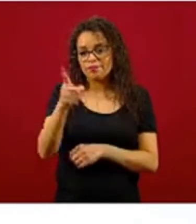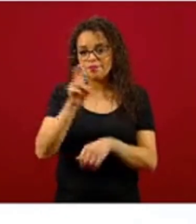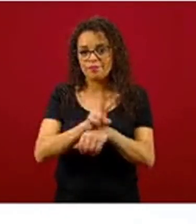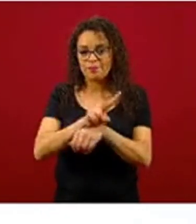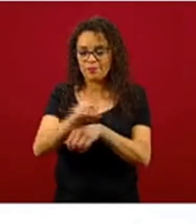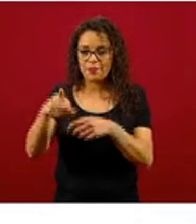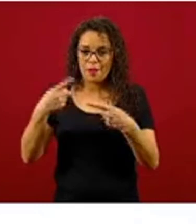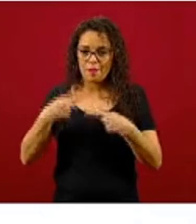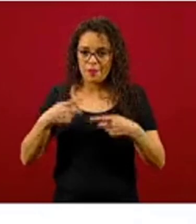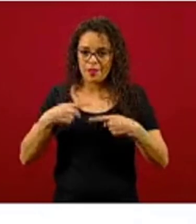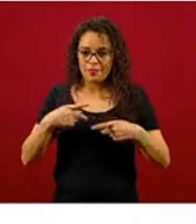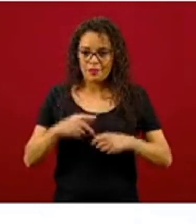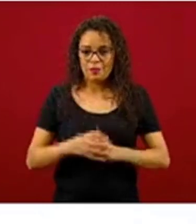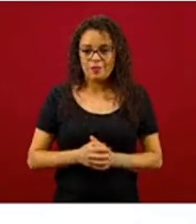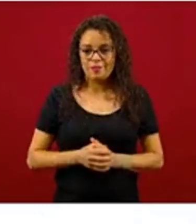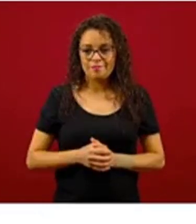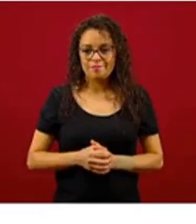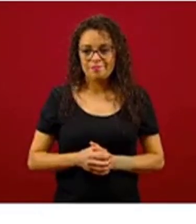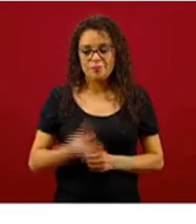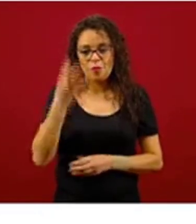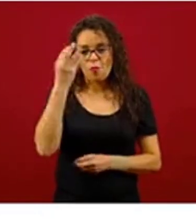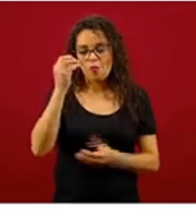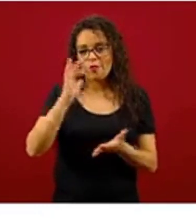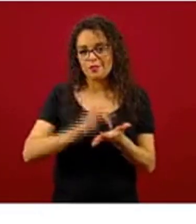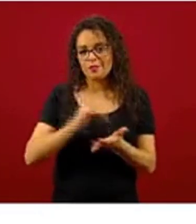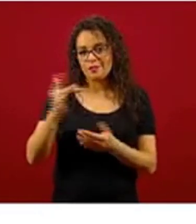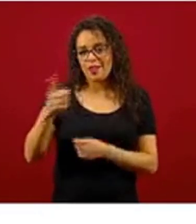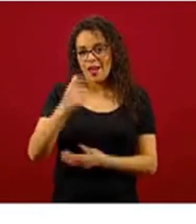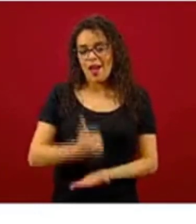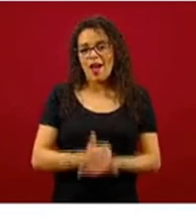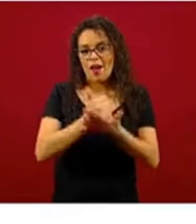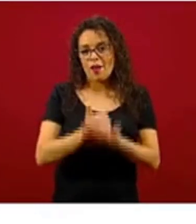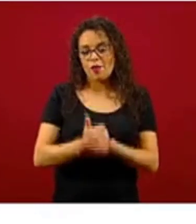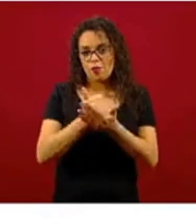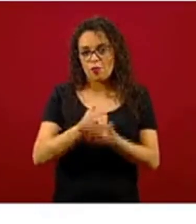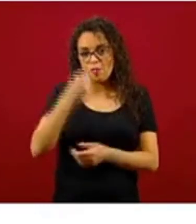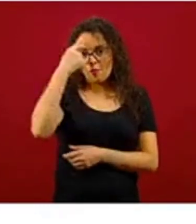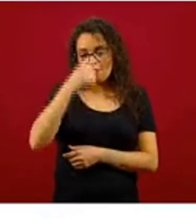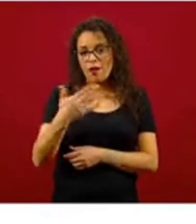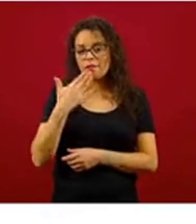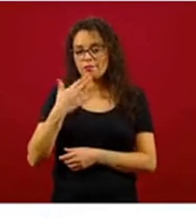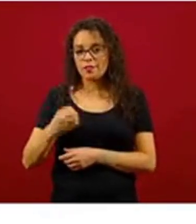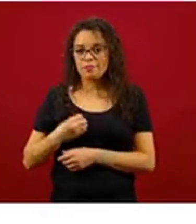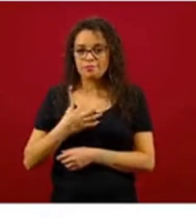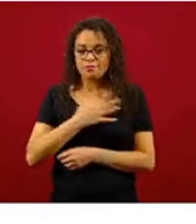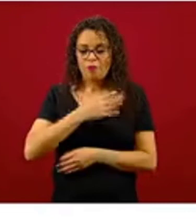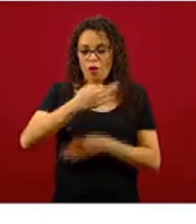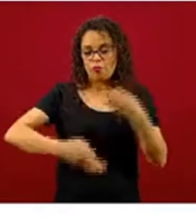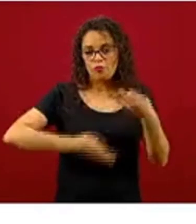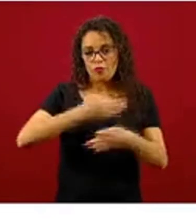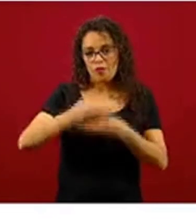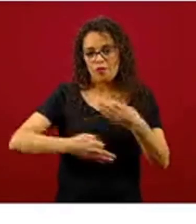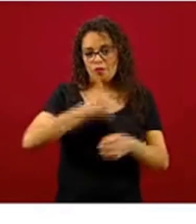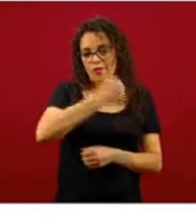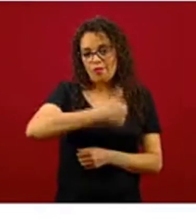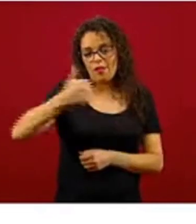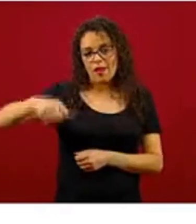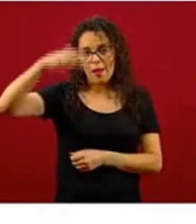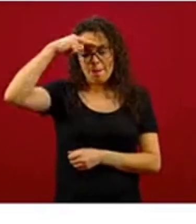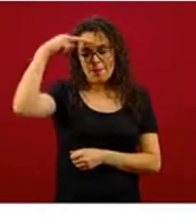muchísimo que estén colaborando por el bienestar de todos y cada uno de los mexicanos. Y